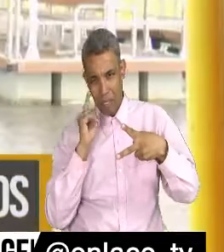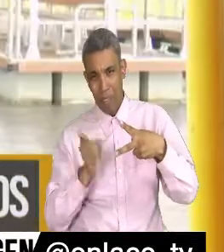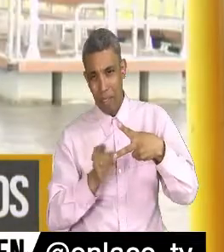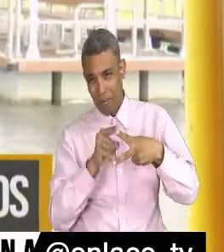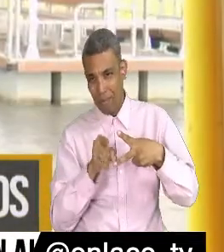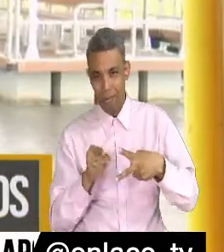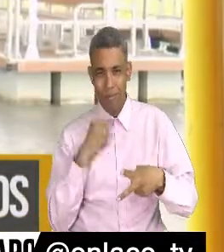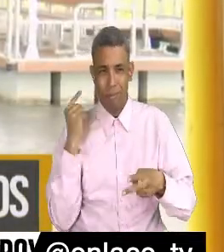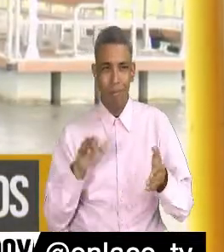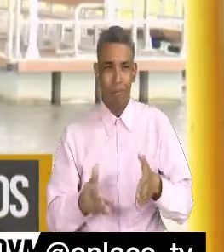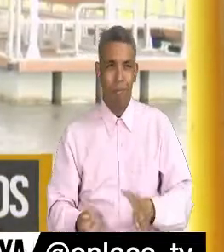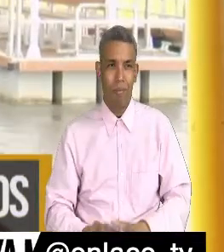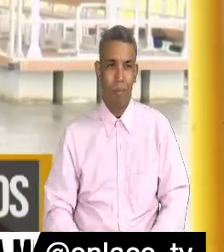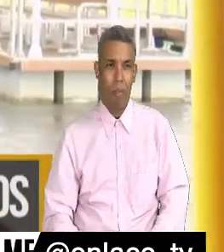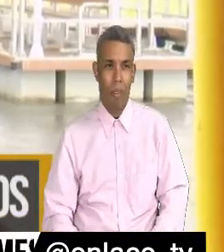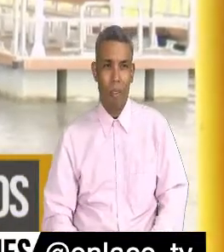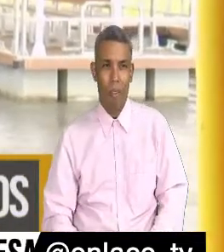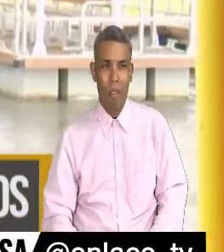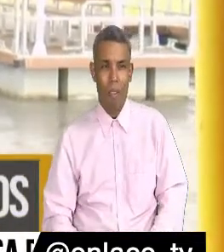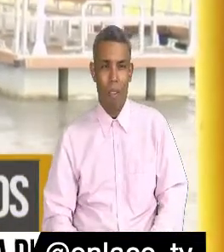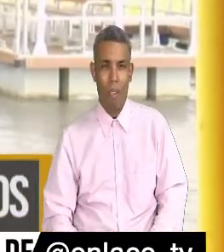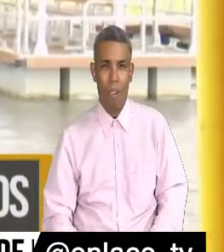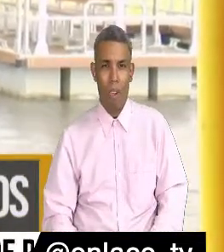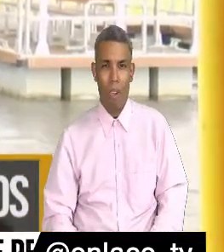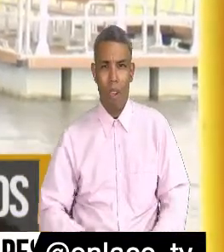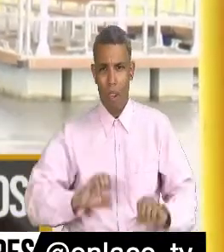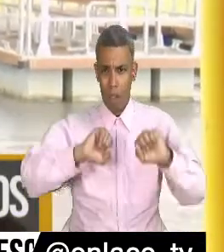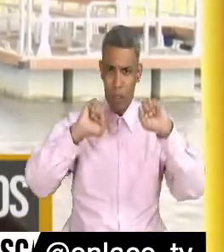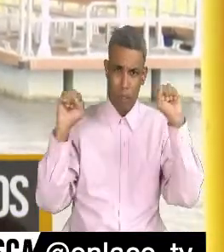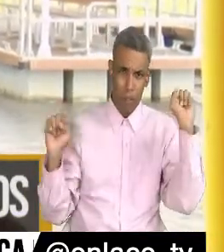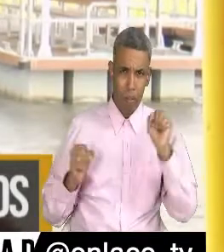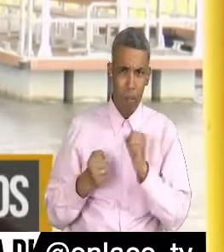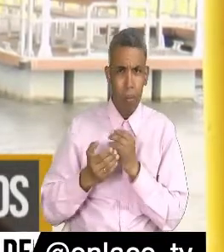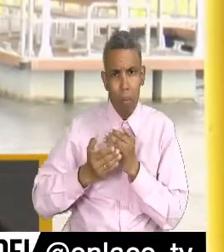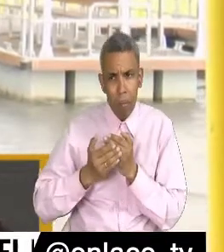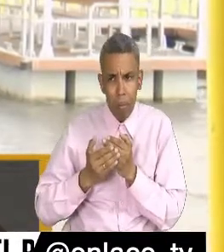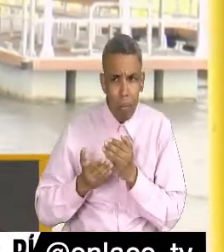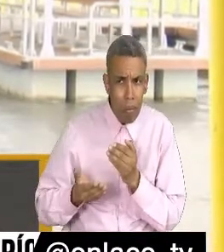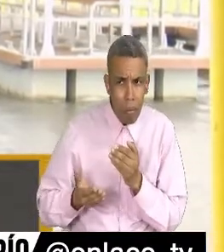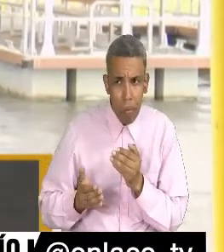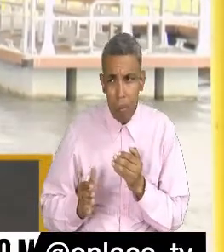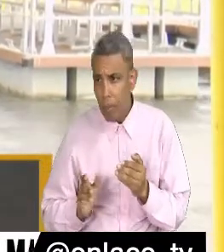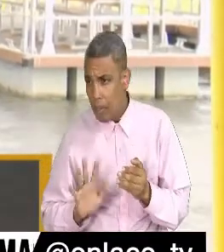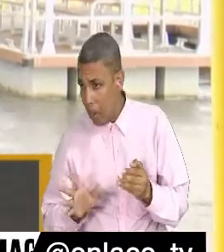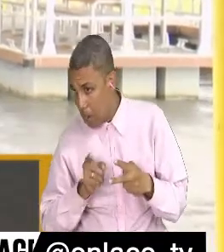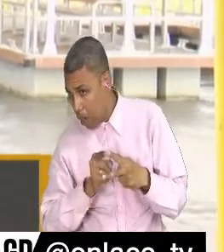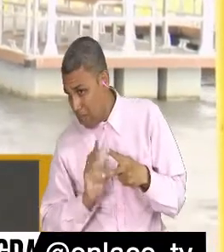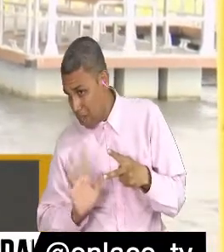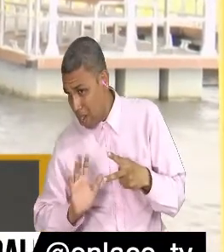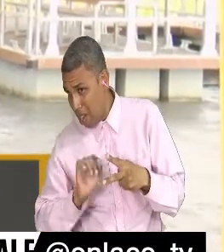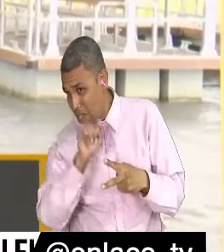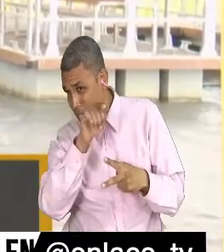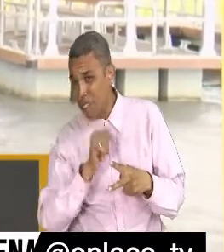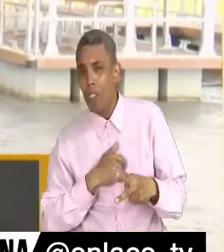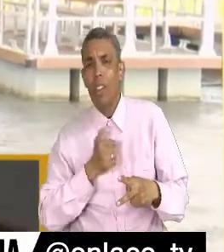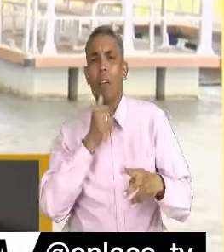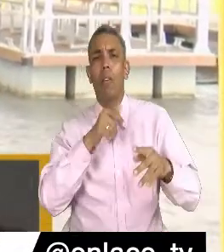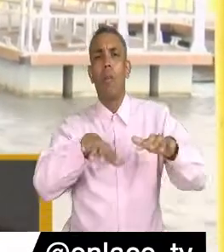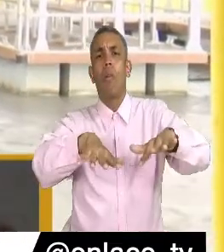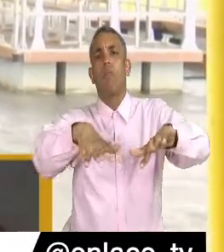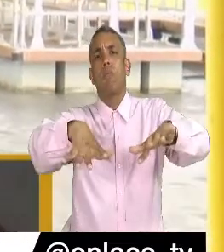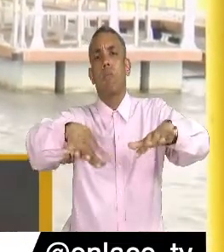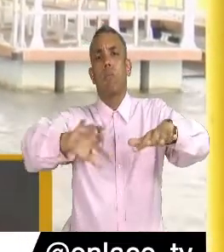esta mañana salimos, ya nos habían dado indicio de que había aparecido Nehemías, que es el primero que encontramos, cerca de